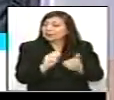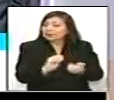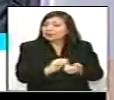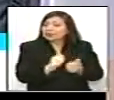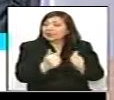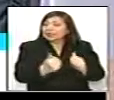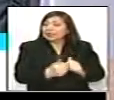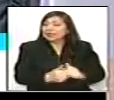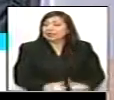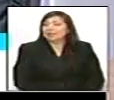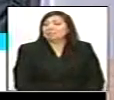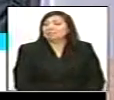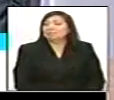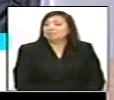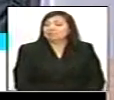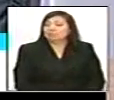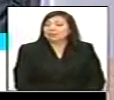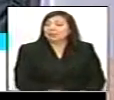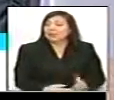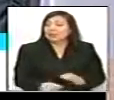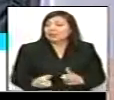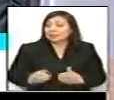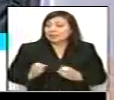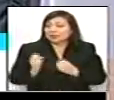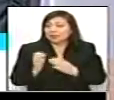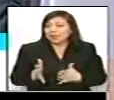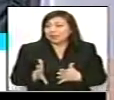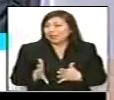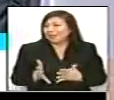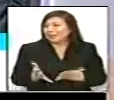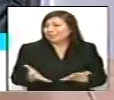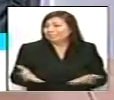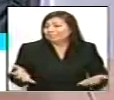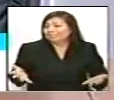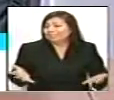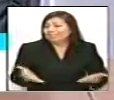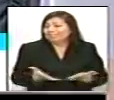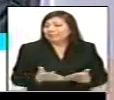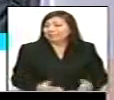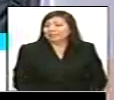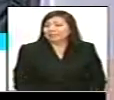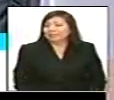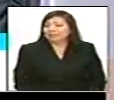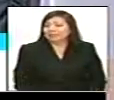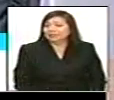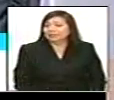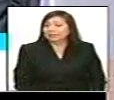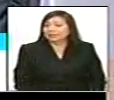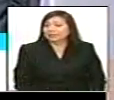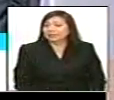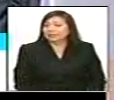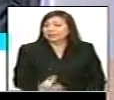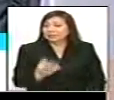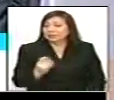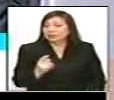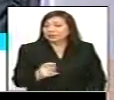reviertan. Porque claro, lo que hacen es condenarnos a un estatus de